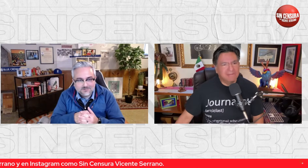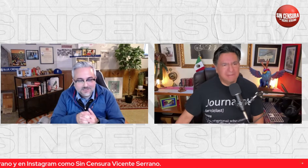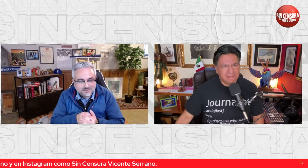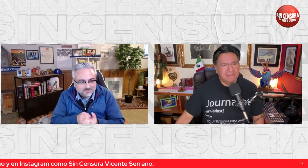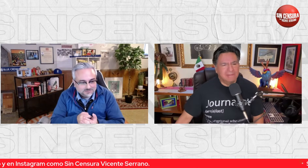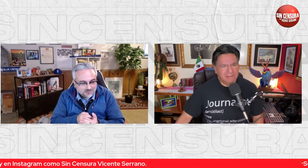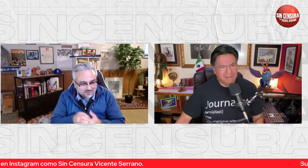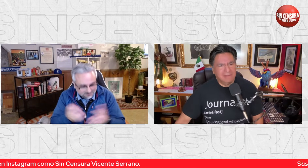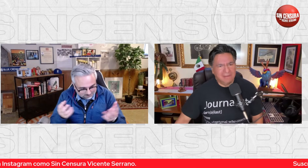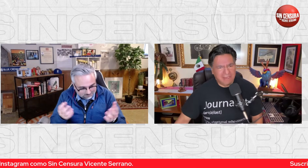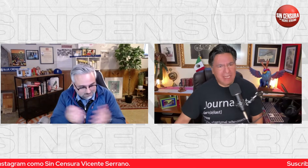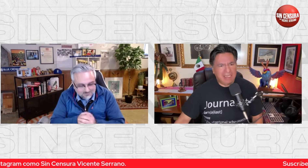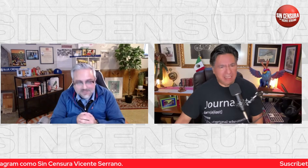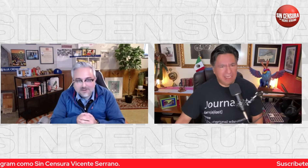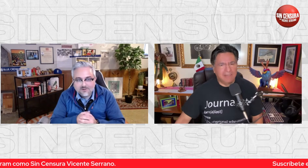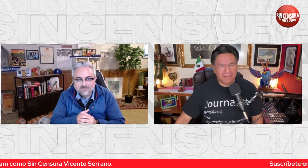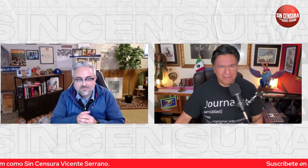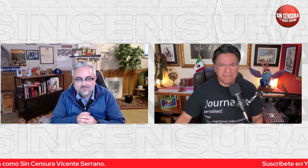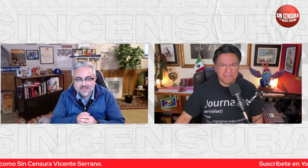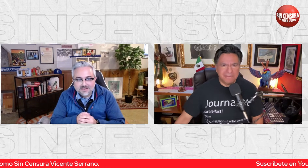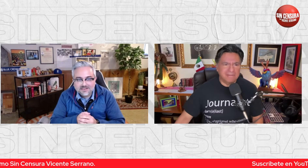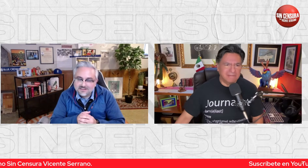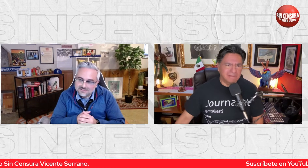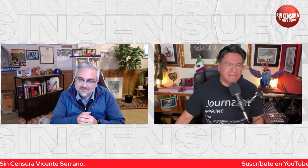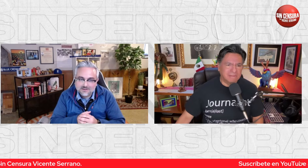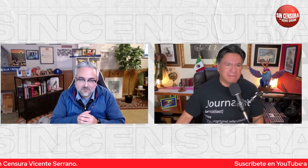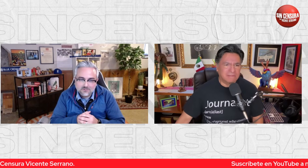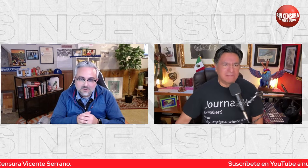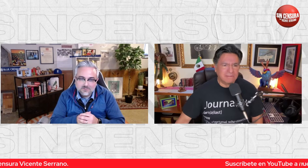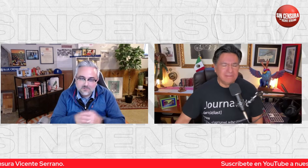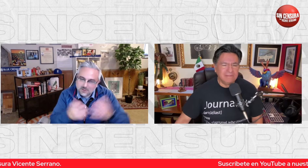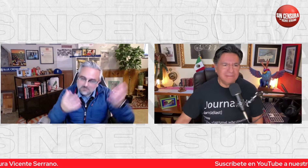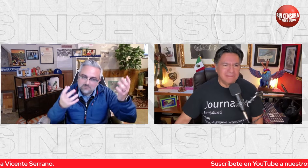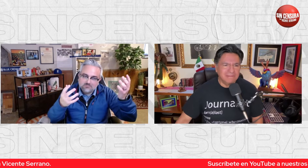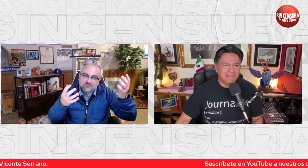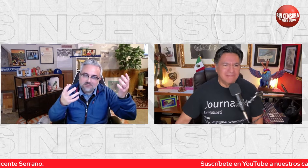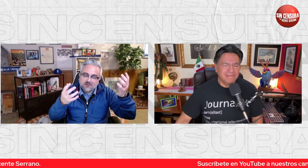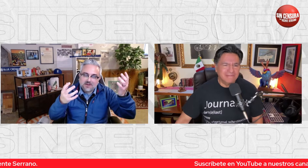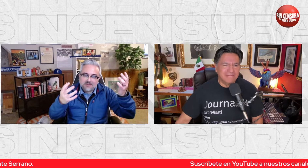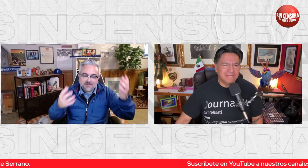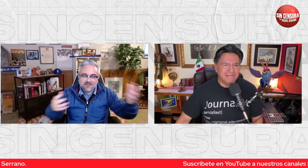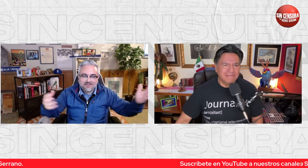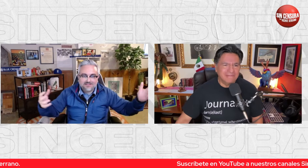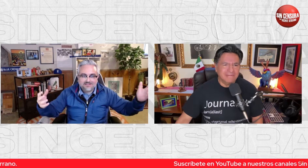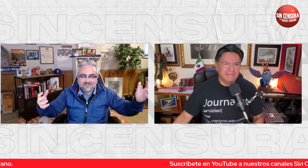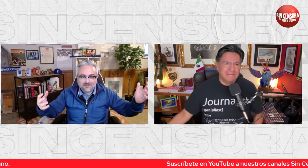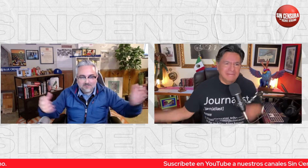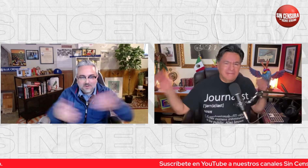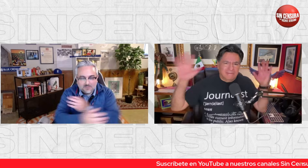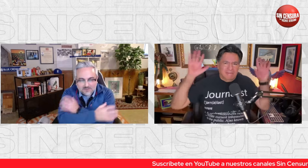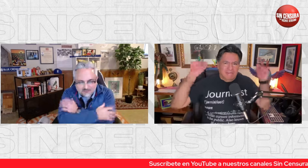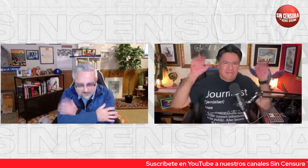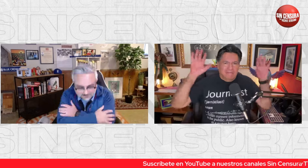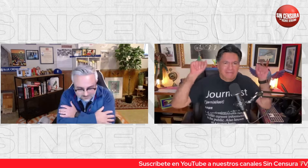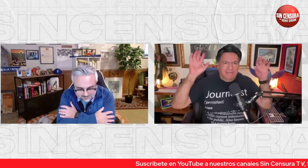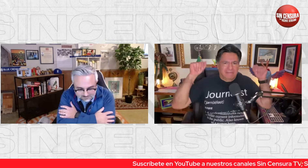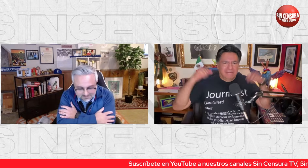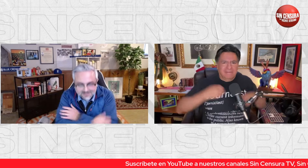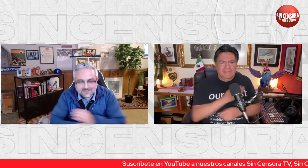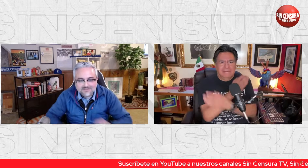Jared Kushner, gobierno exacto. de ese señor. Pero bueno, querido Jaime, te mando un